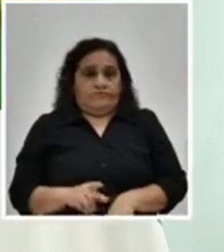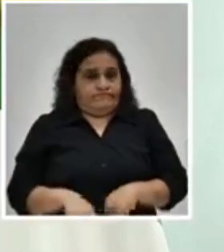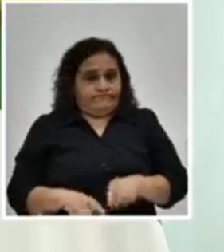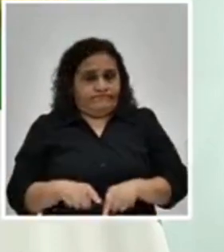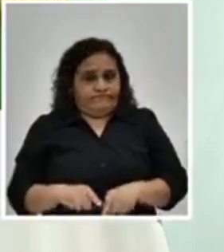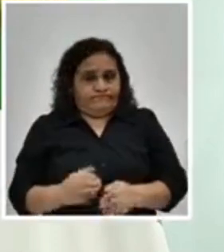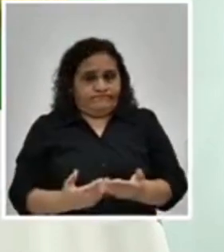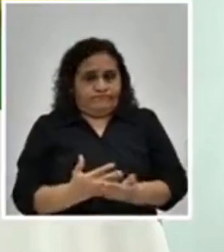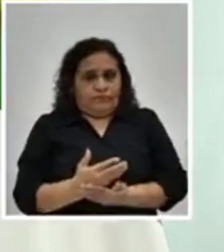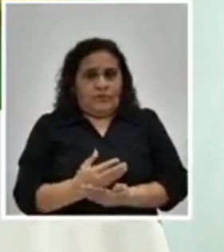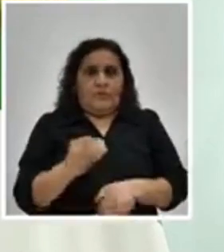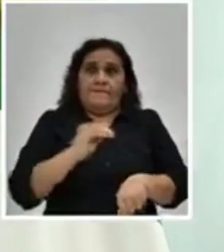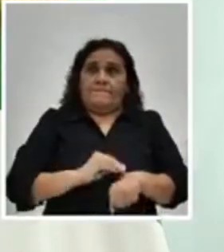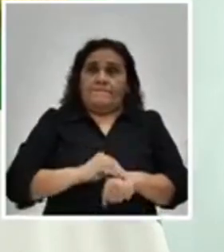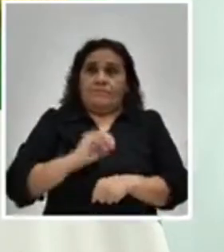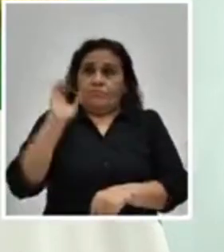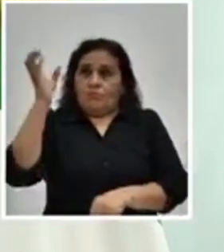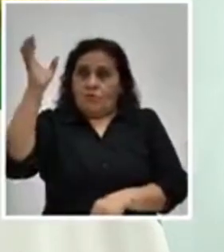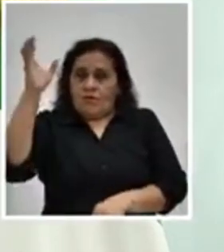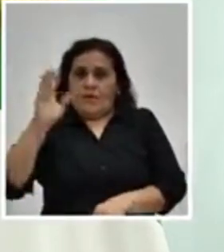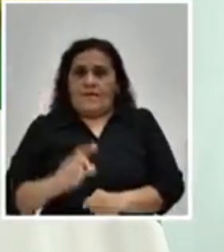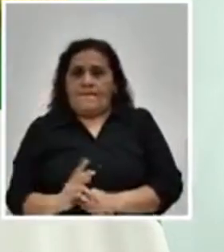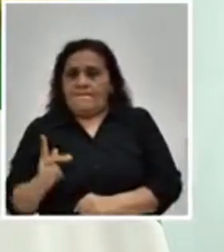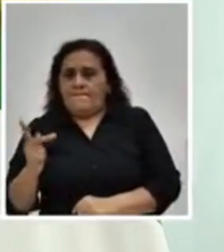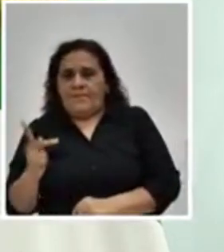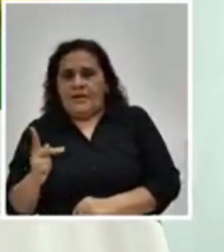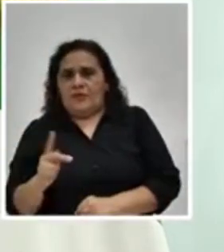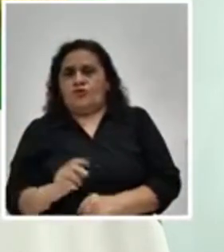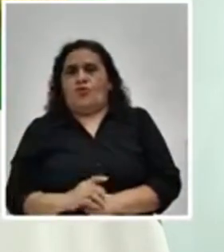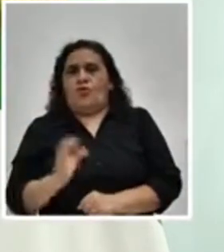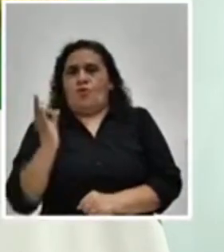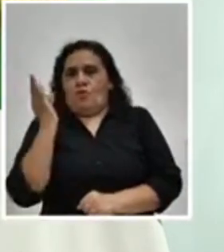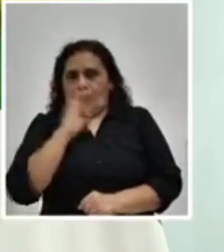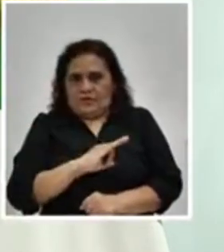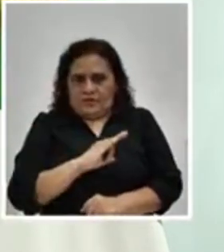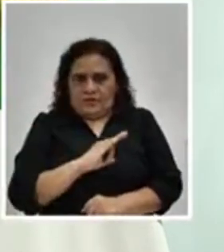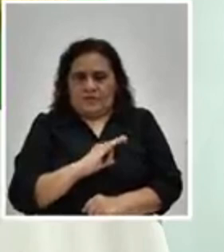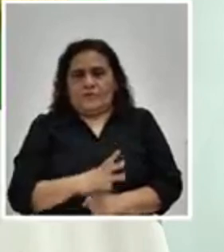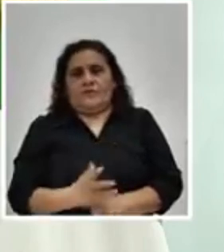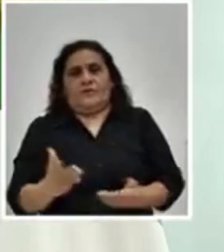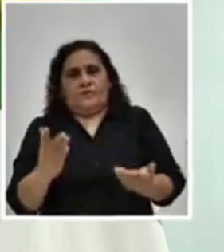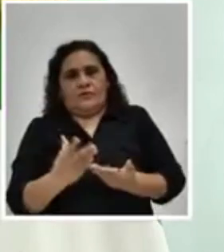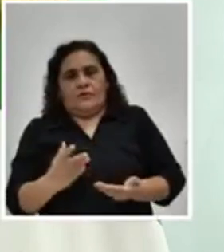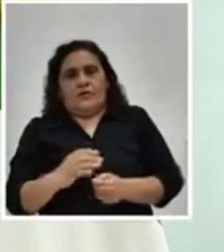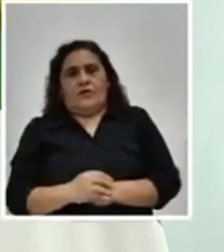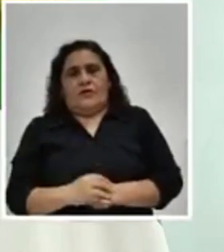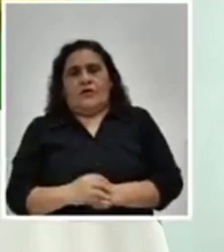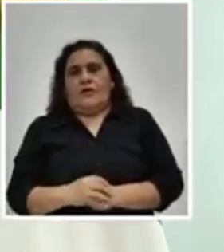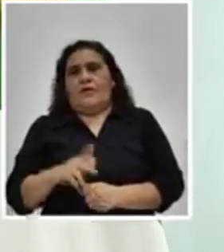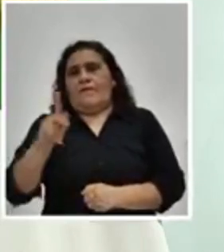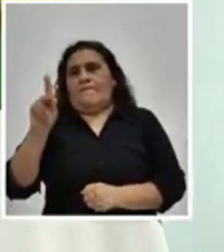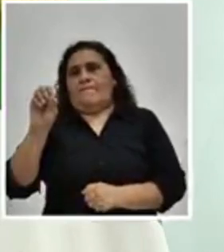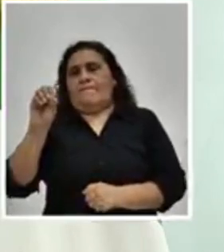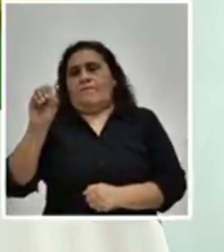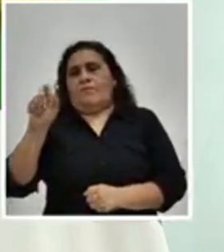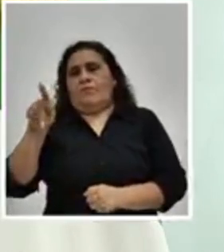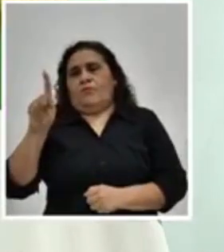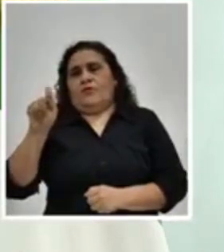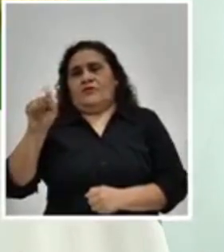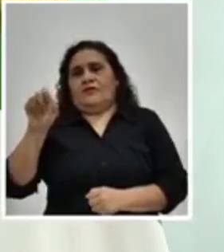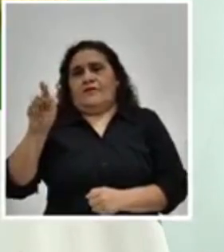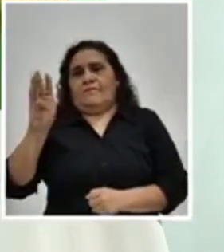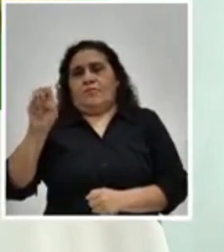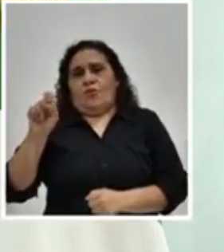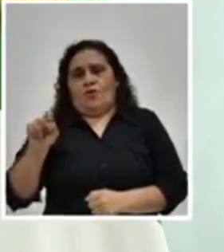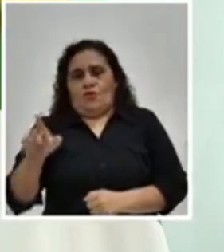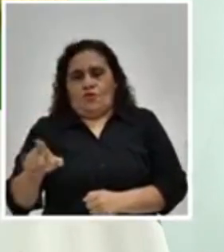con luminarias, pasto artificial y palapas, construcción de canchas poc tapoc, gradas para el tradicional